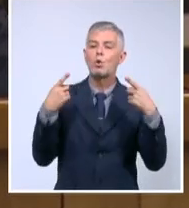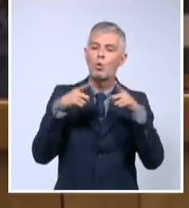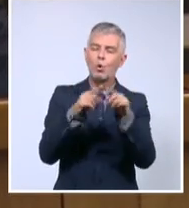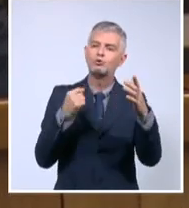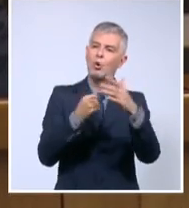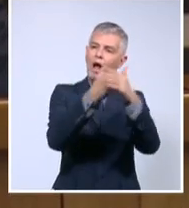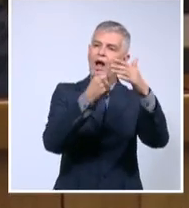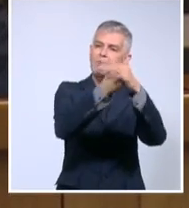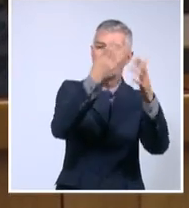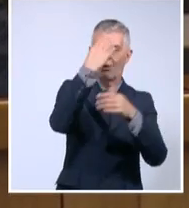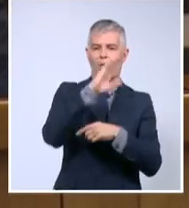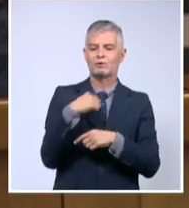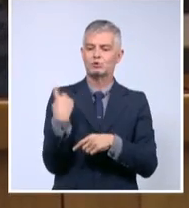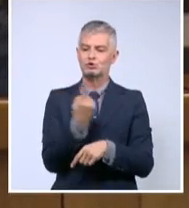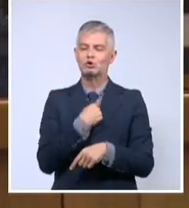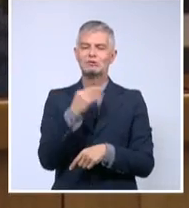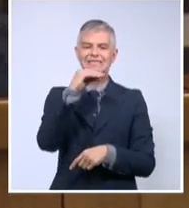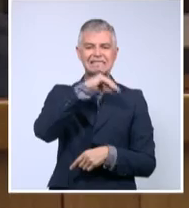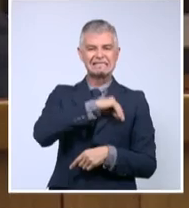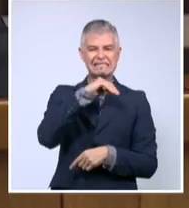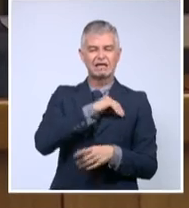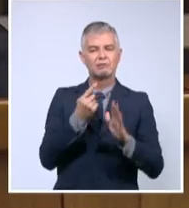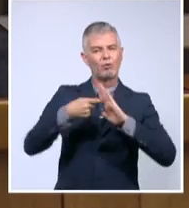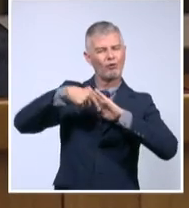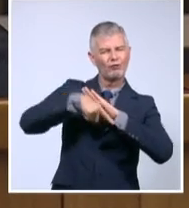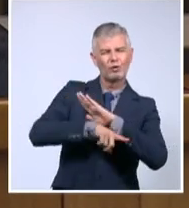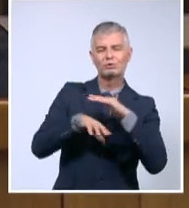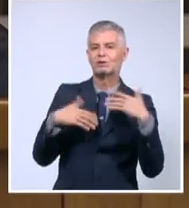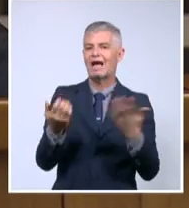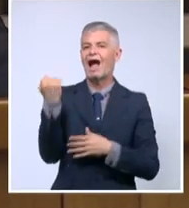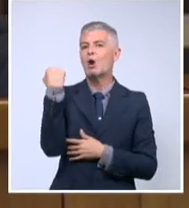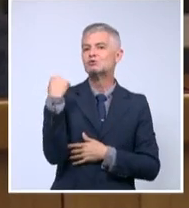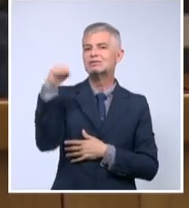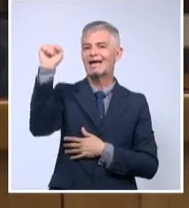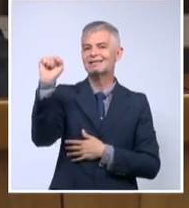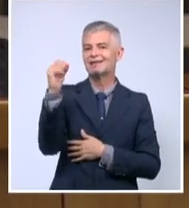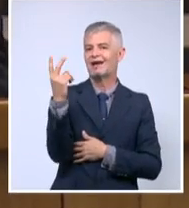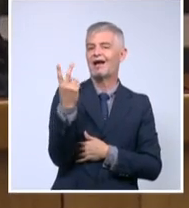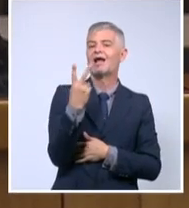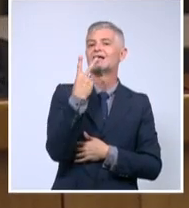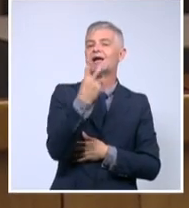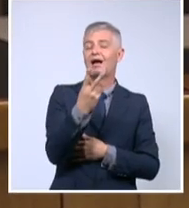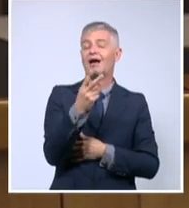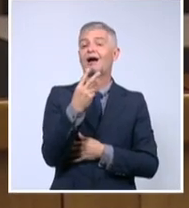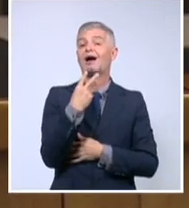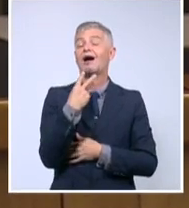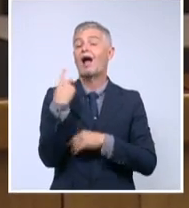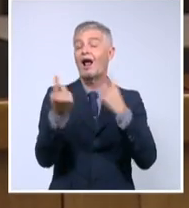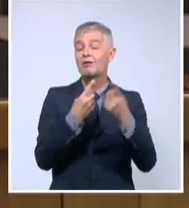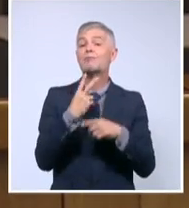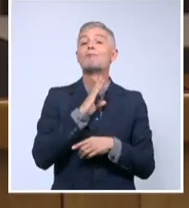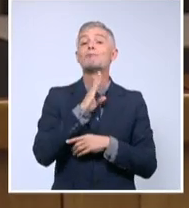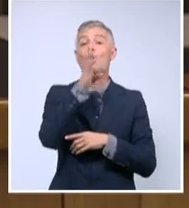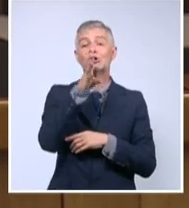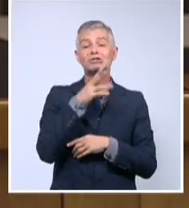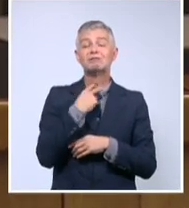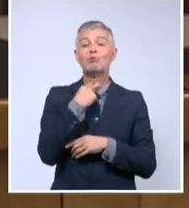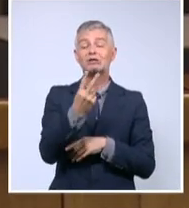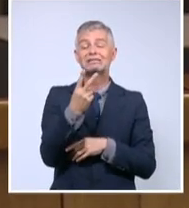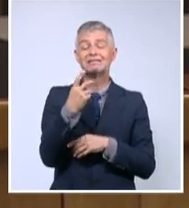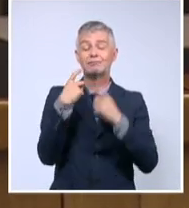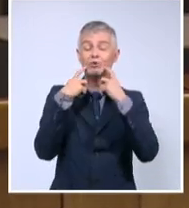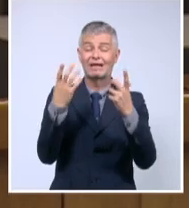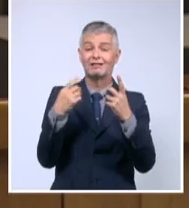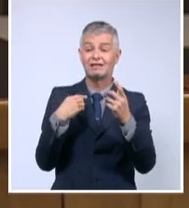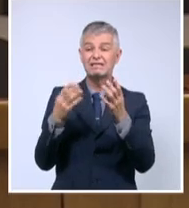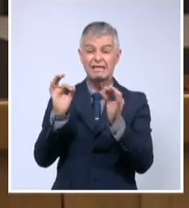poeta, sentimos en lo más profundo la ausencia de voces entrañables que durante muchos años le incorporaron a los